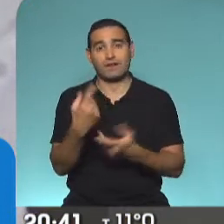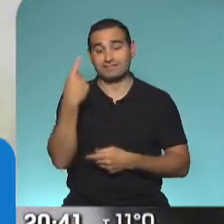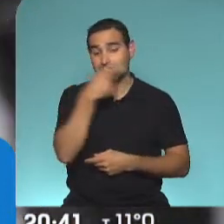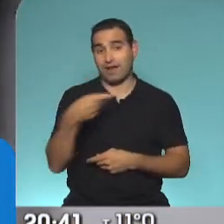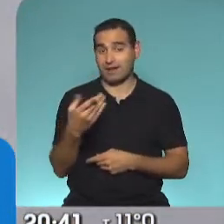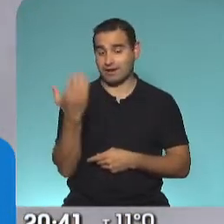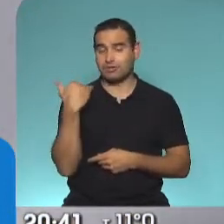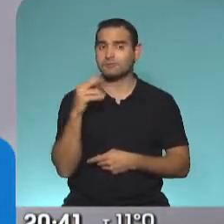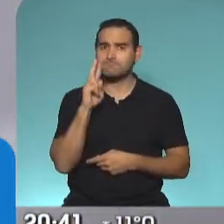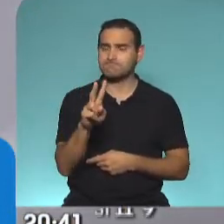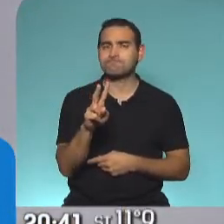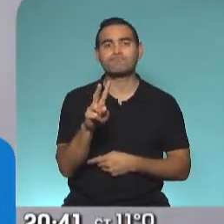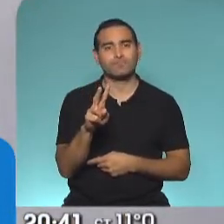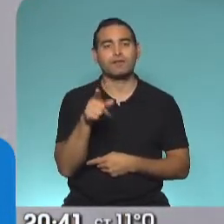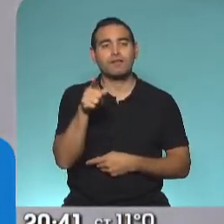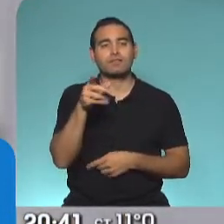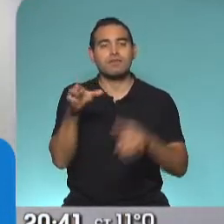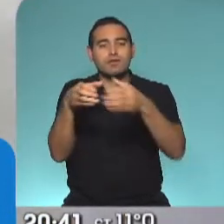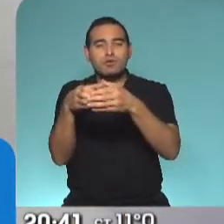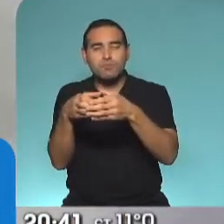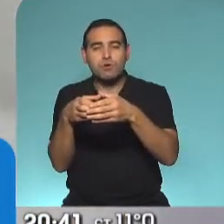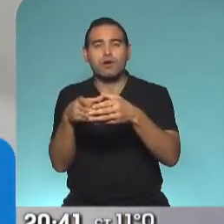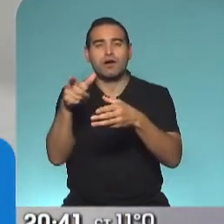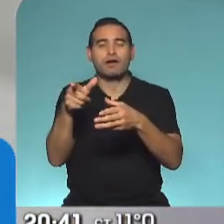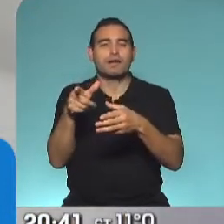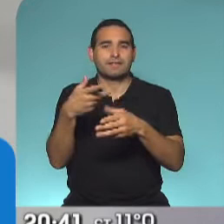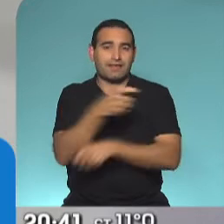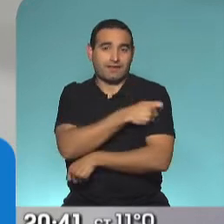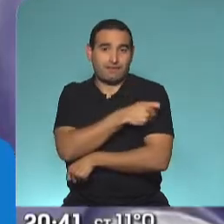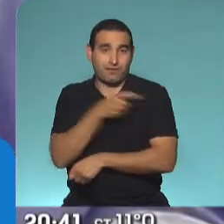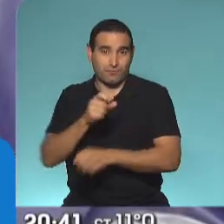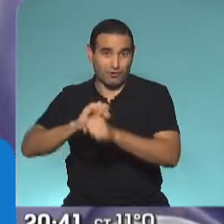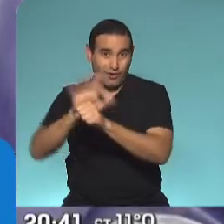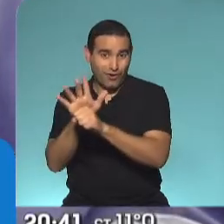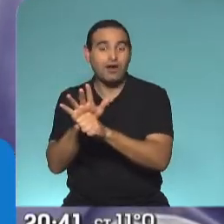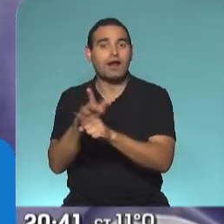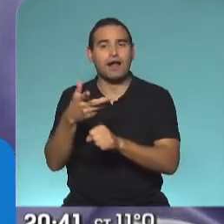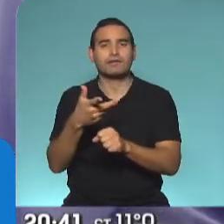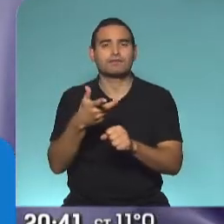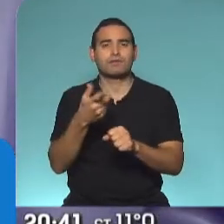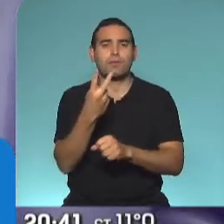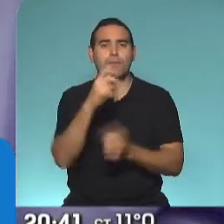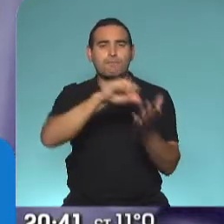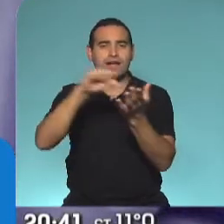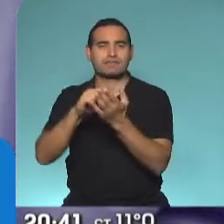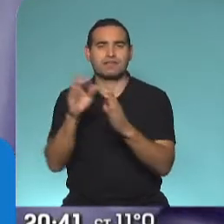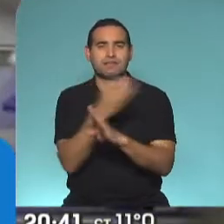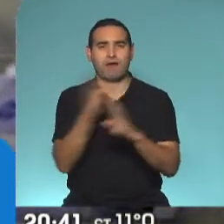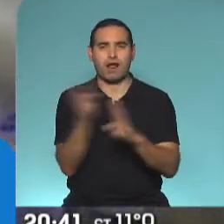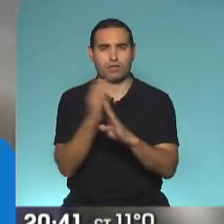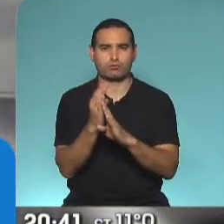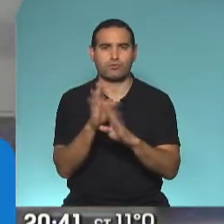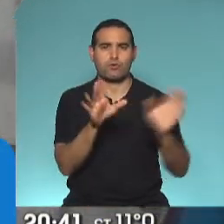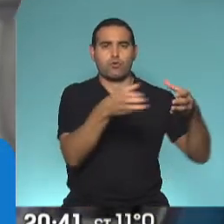semana es que desde ahí en el fondo global de acceso a la vacuna con 19 se divide a los países en dos entonces hay como dos